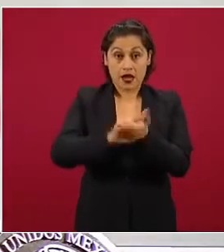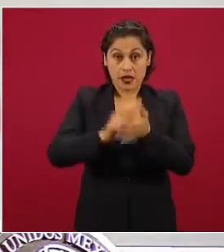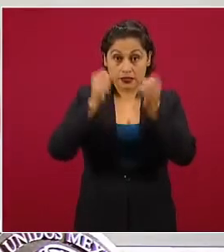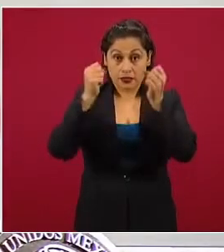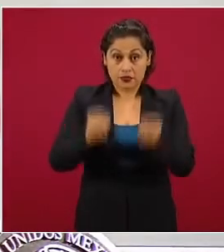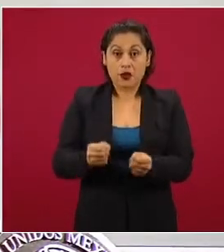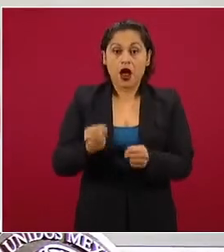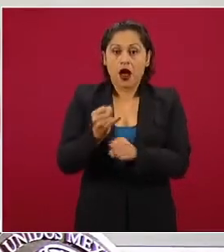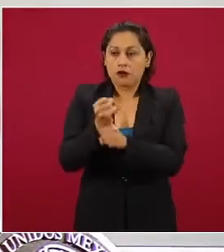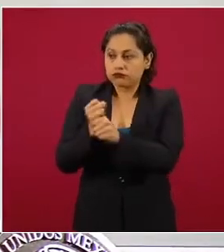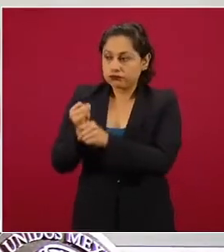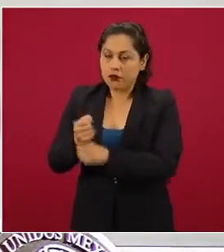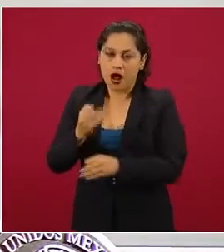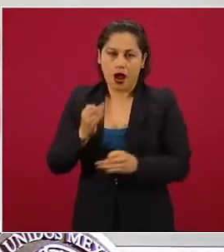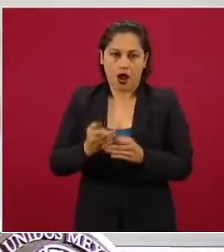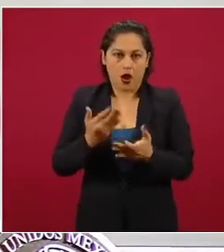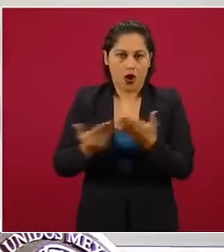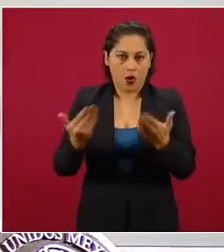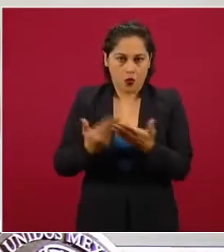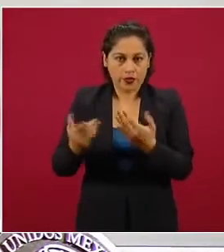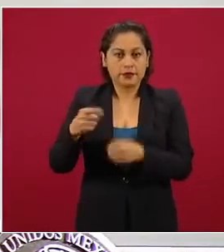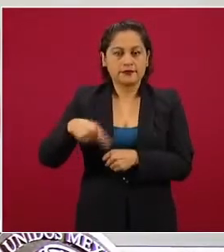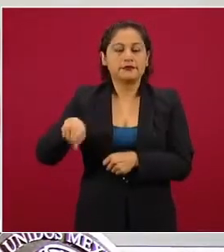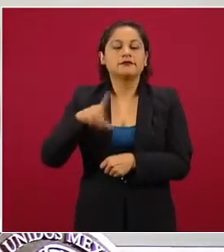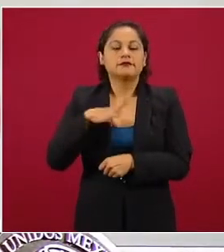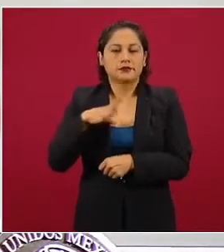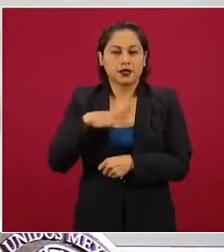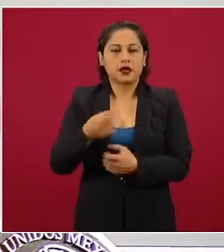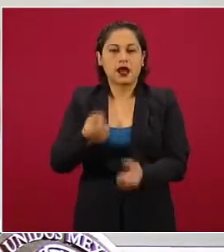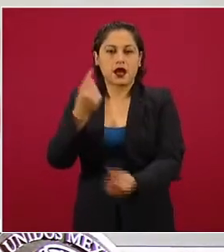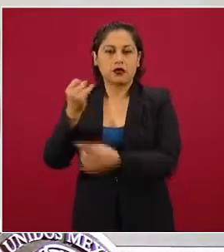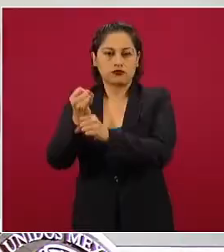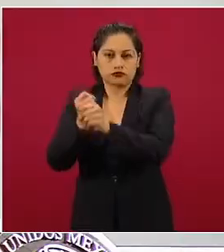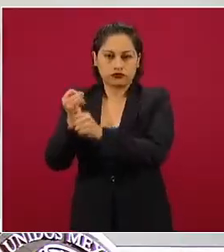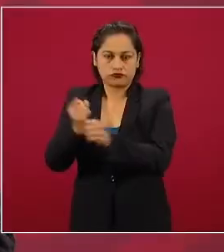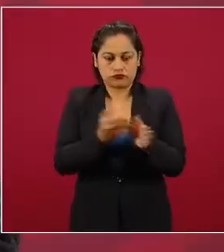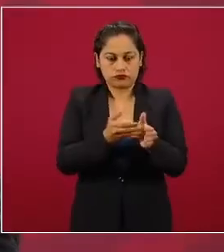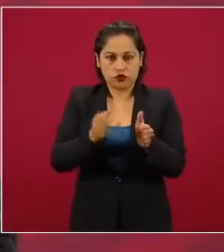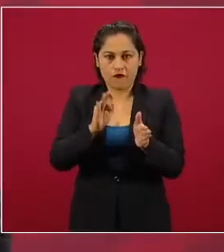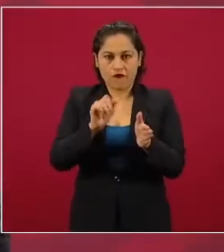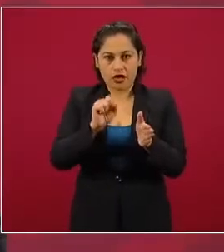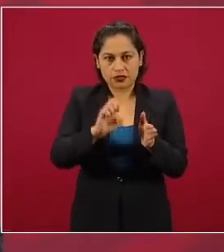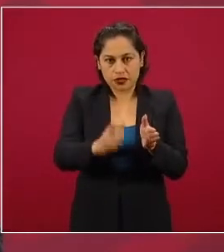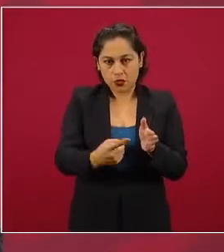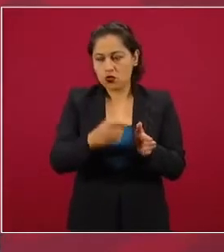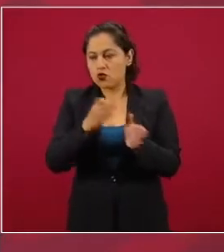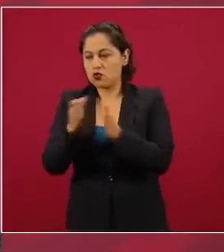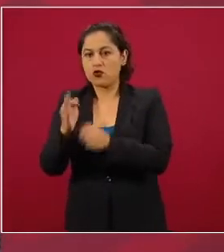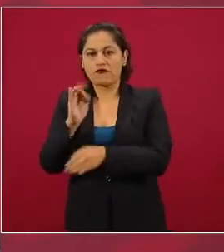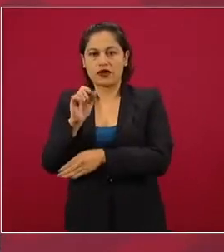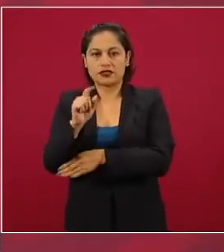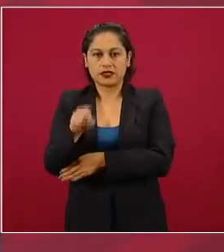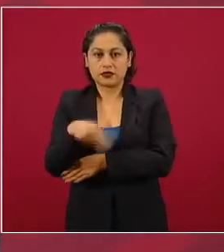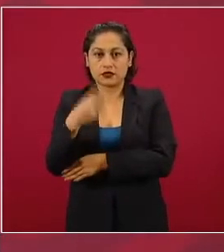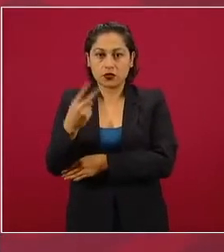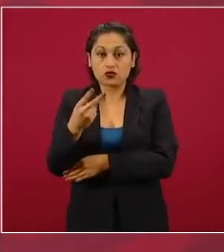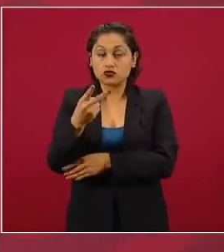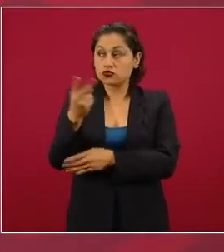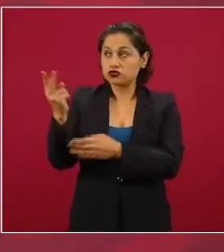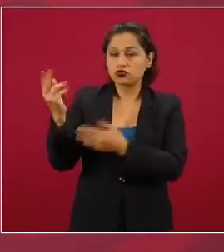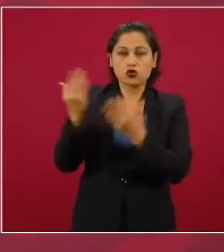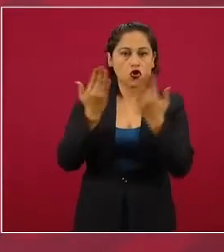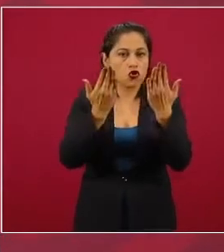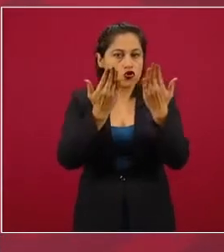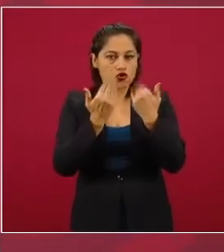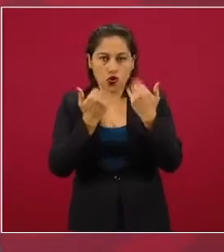ahora disponible, que son los ensayos clínicos de fase 1 y 2. Todavía no hay resultados de ninguna vacuna sobre el